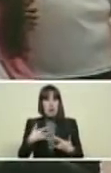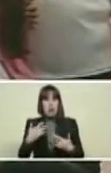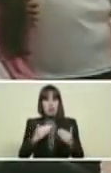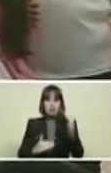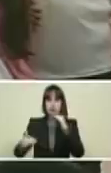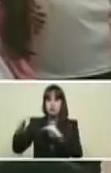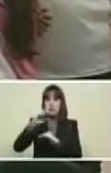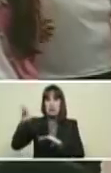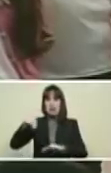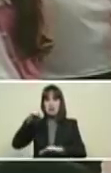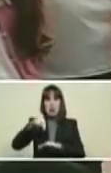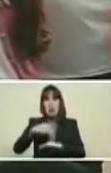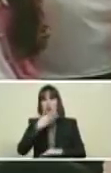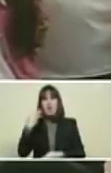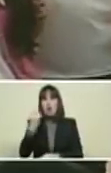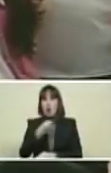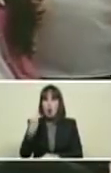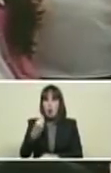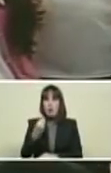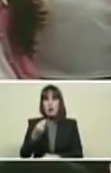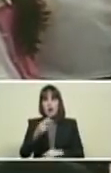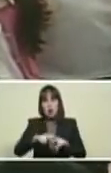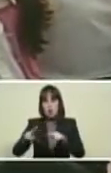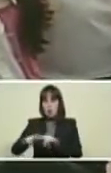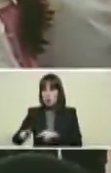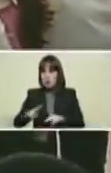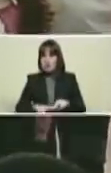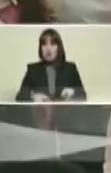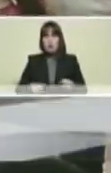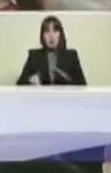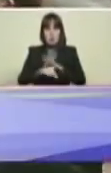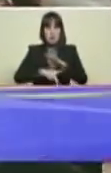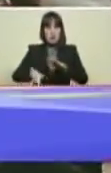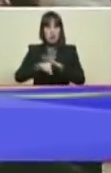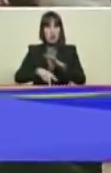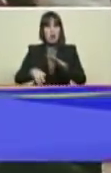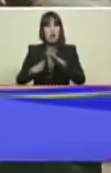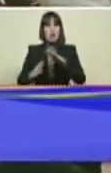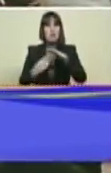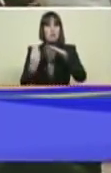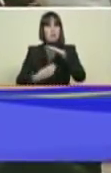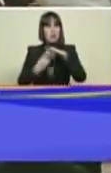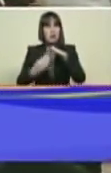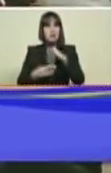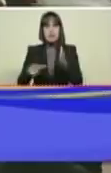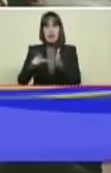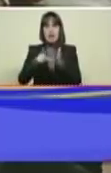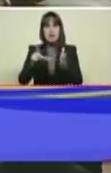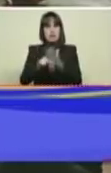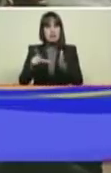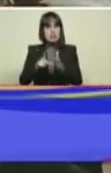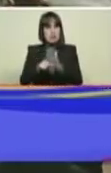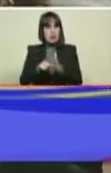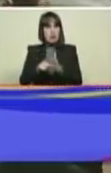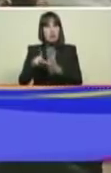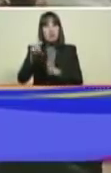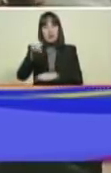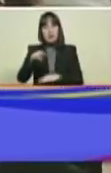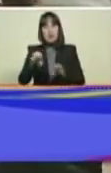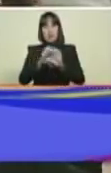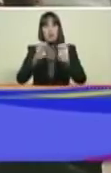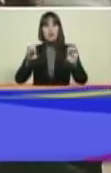nuestros niños, nuestros jóvenes, ahorita educación inicial, primaria y por supuesto nuestra modalidad de educación